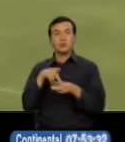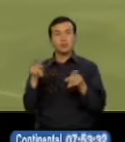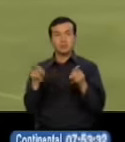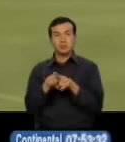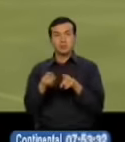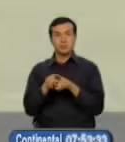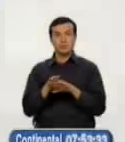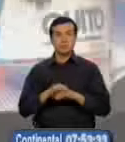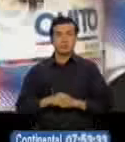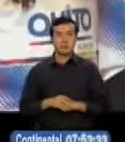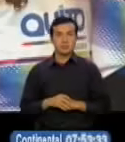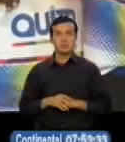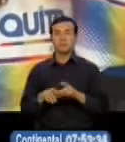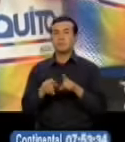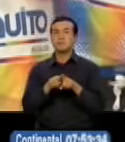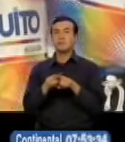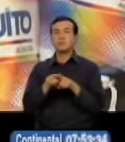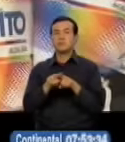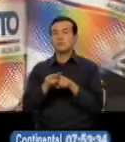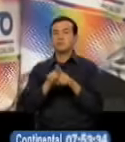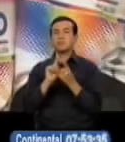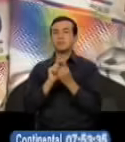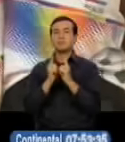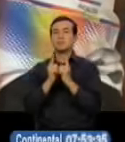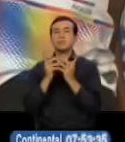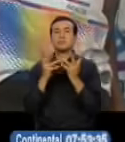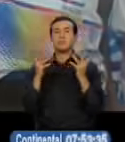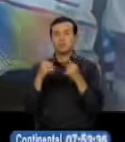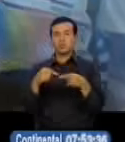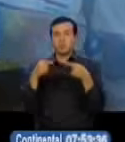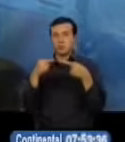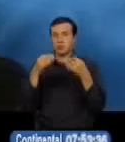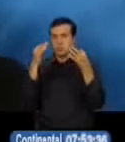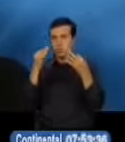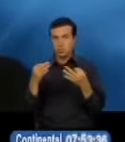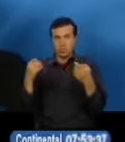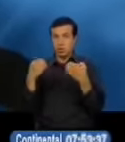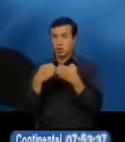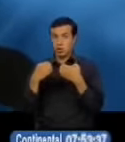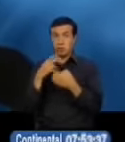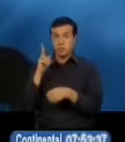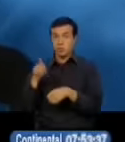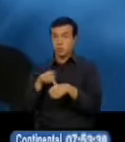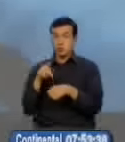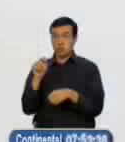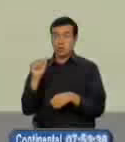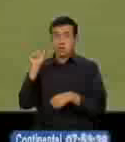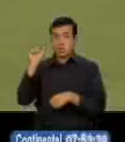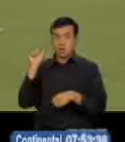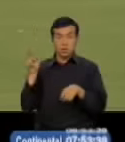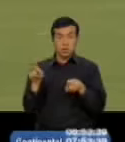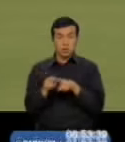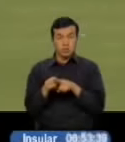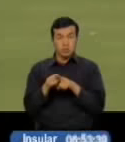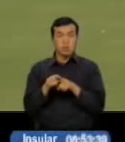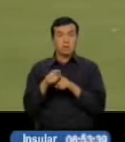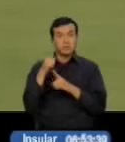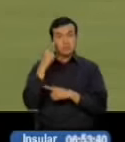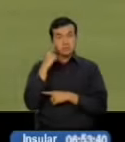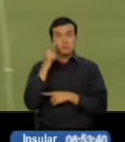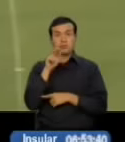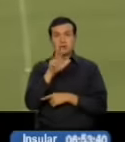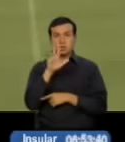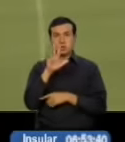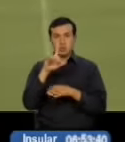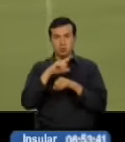profesional, disputando este encuentro en las mismas condiciones que un equipo de la Serie A, pero con tiempos de